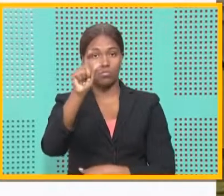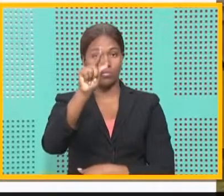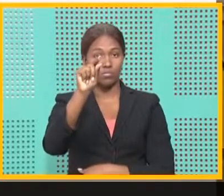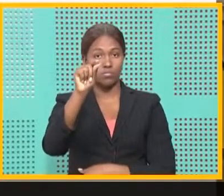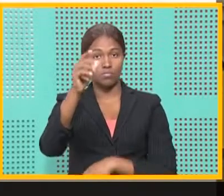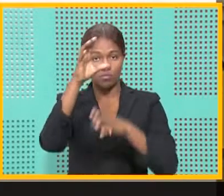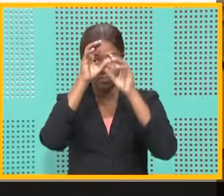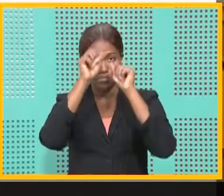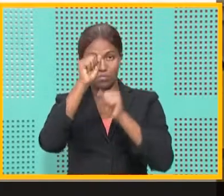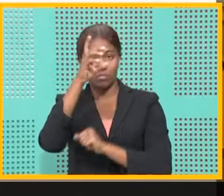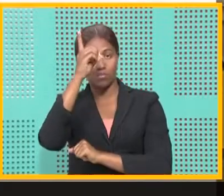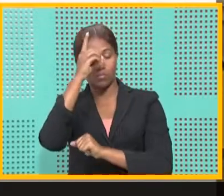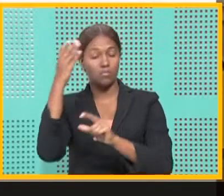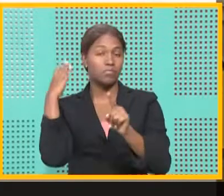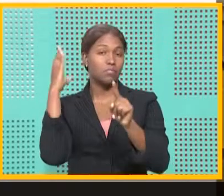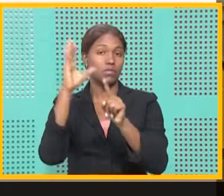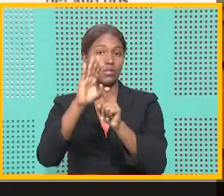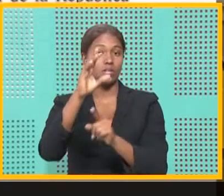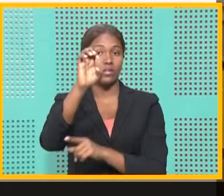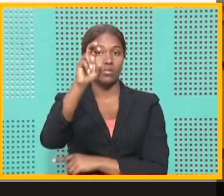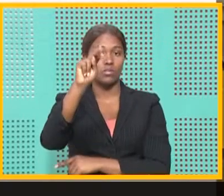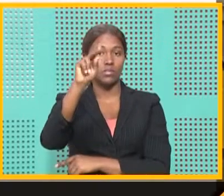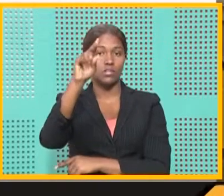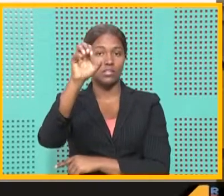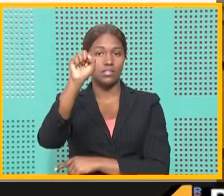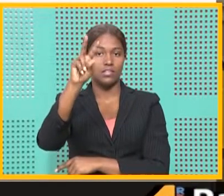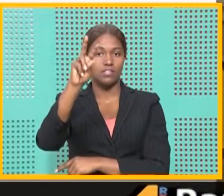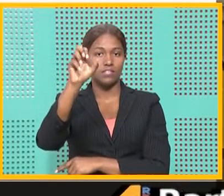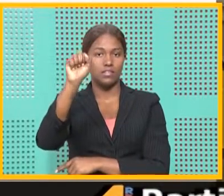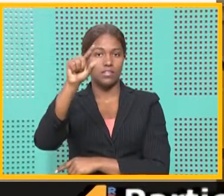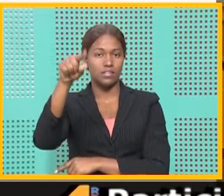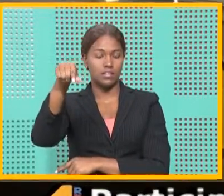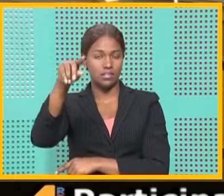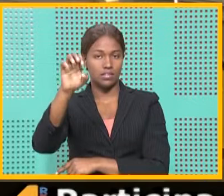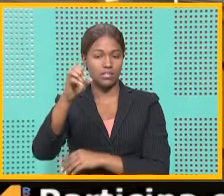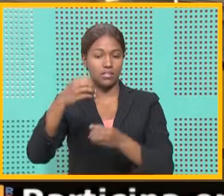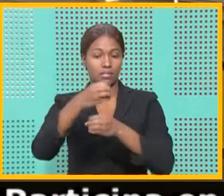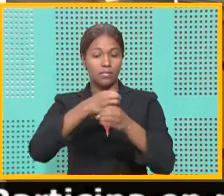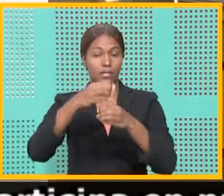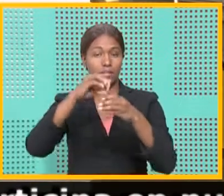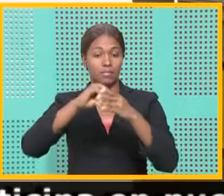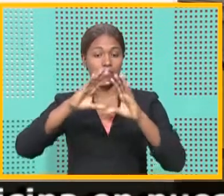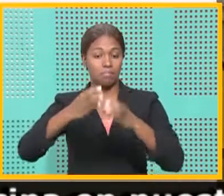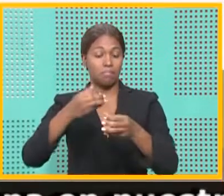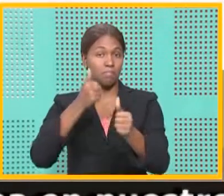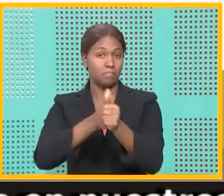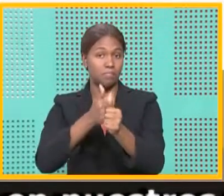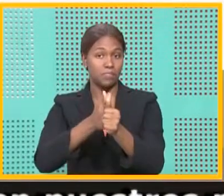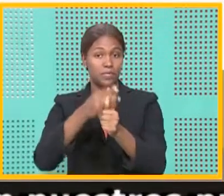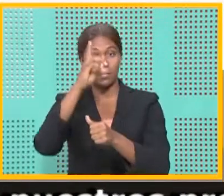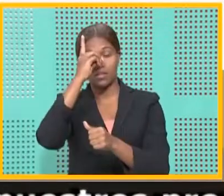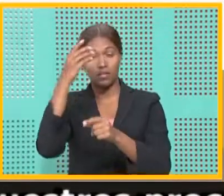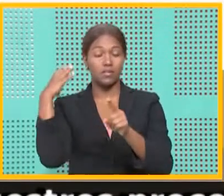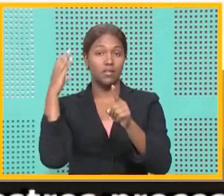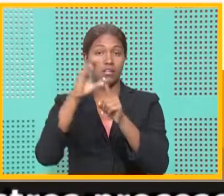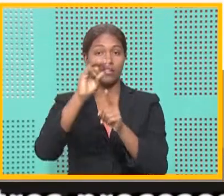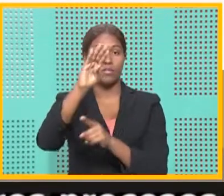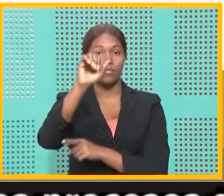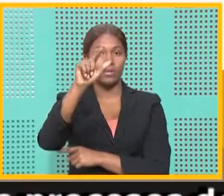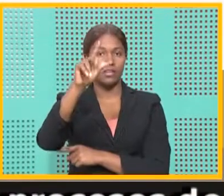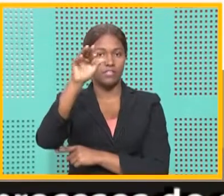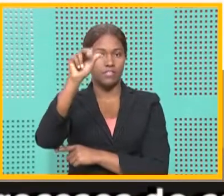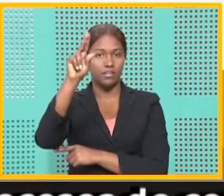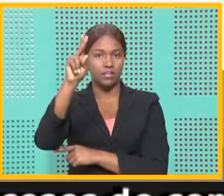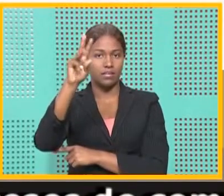presidente Danilo Medina designó a Eunices Vázquez Acosta, embajadora ante la Santa Sede. Medina designó a Bolívar Marte